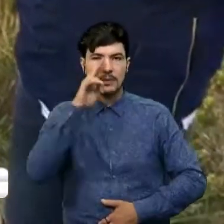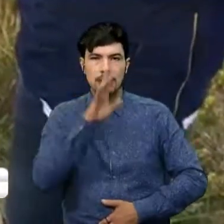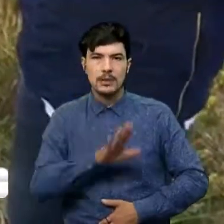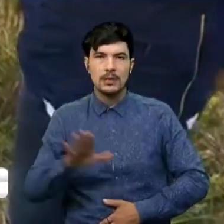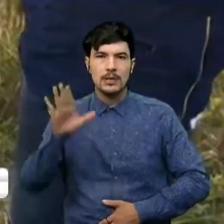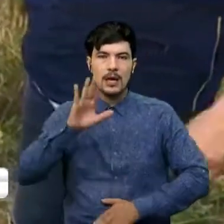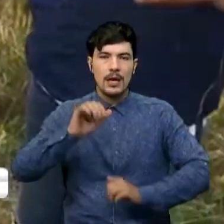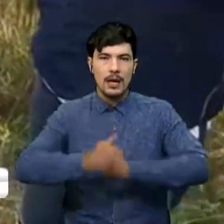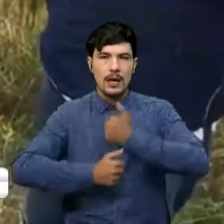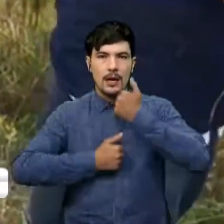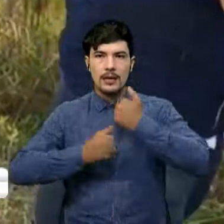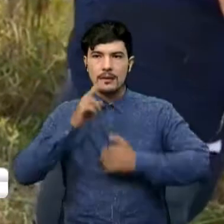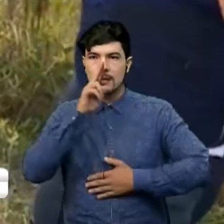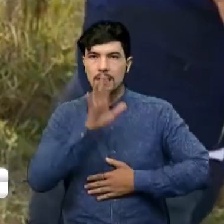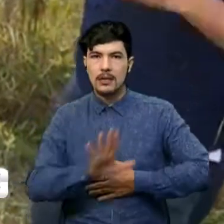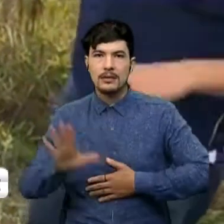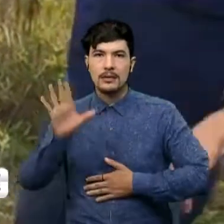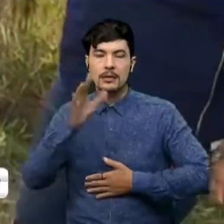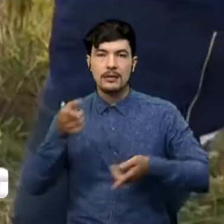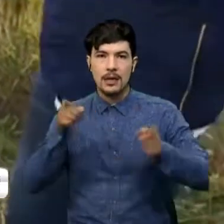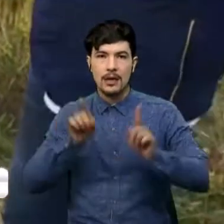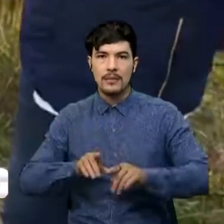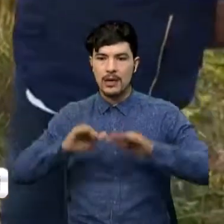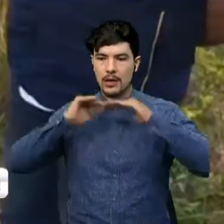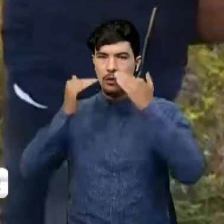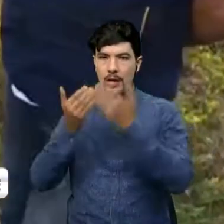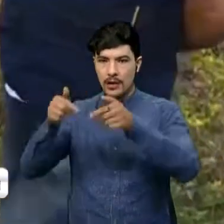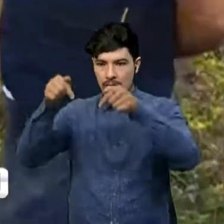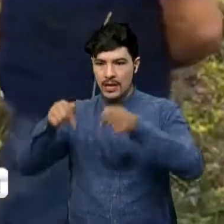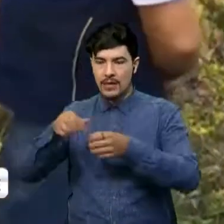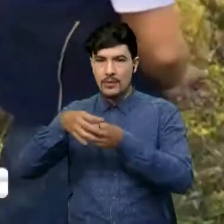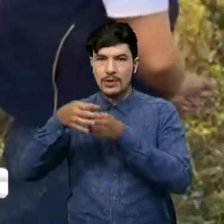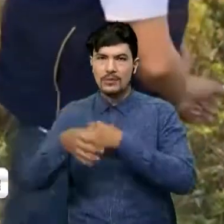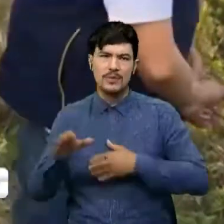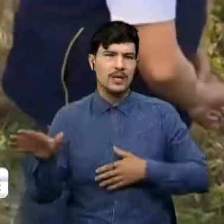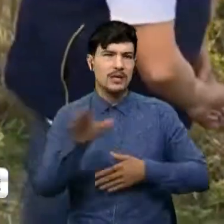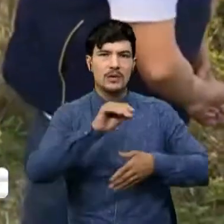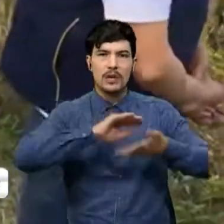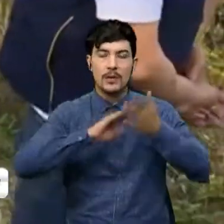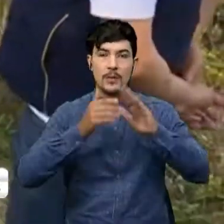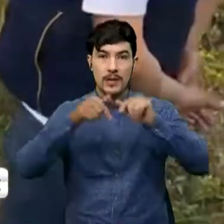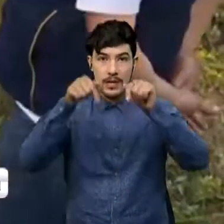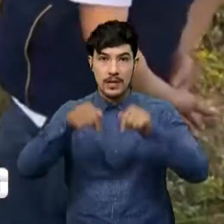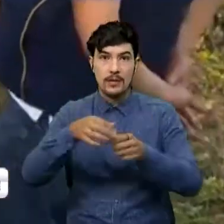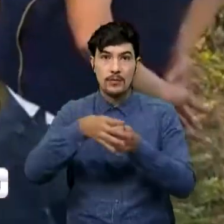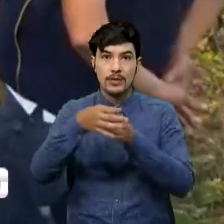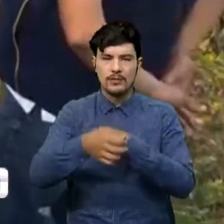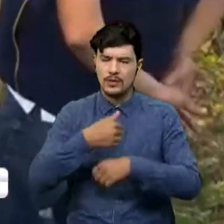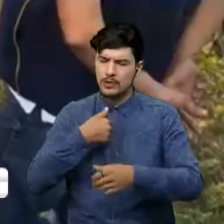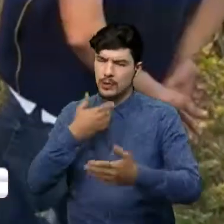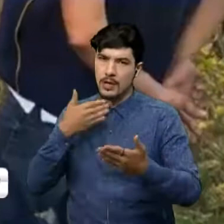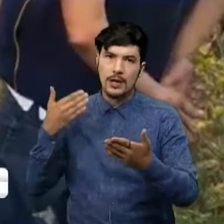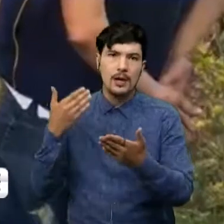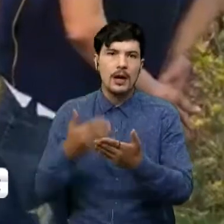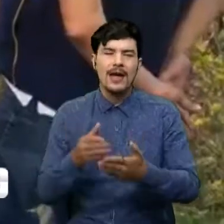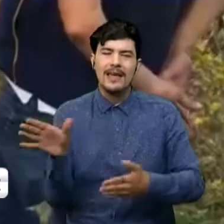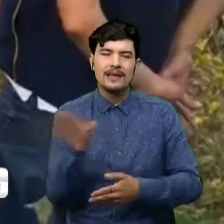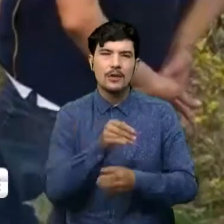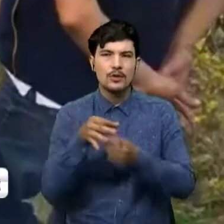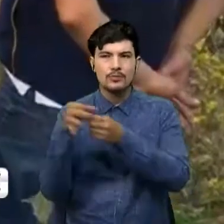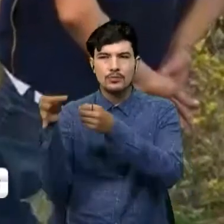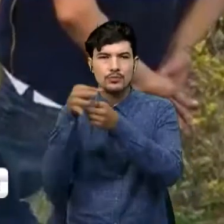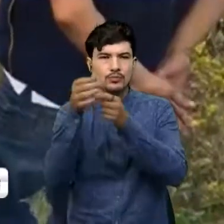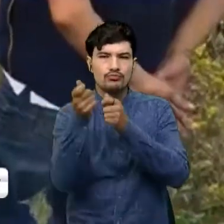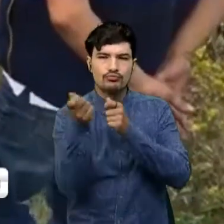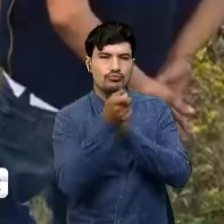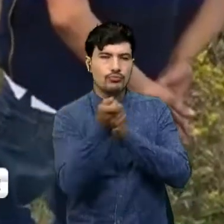ejército nacional, al colegio de nuestro municipio, a toda la comunidad de nuestro municipio y a todos los municipios vecinos por el